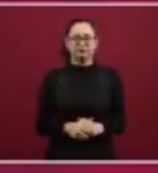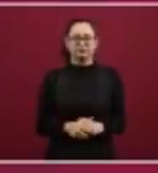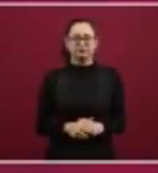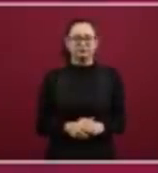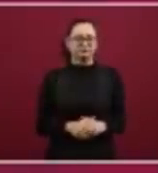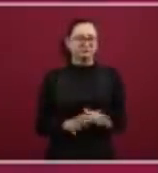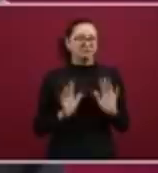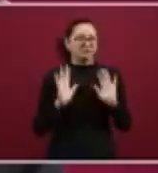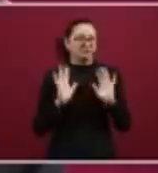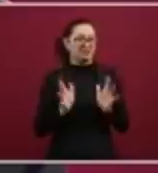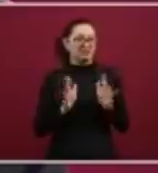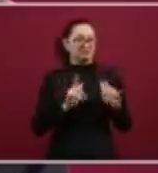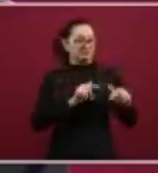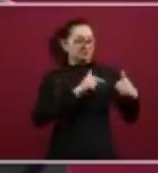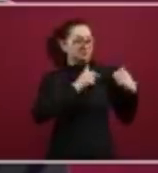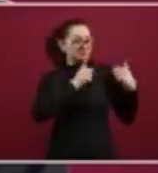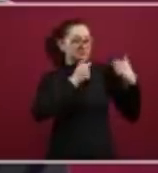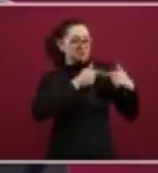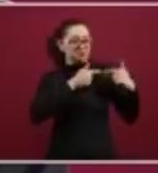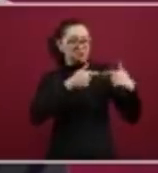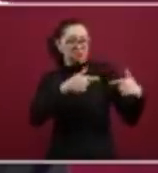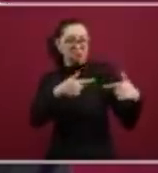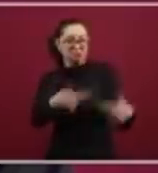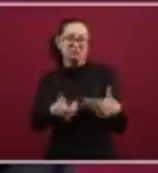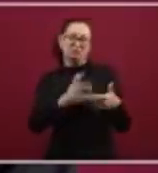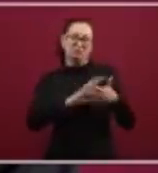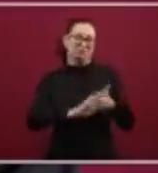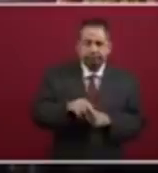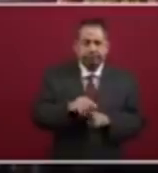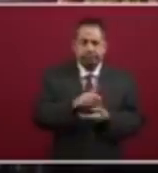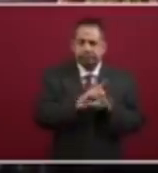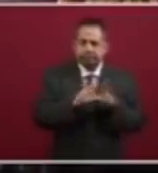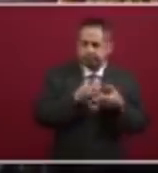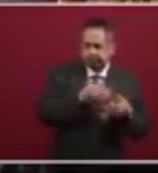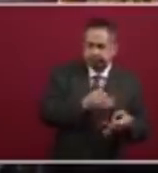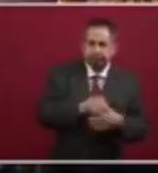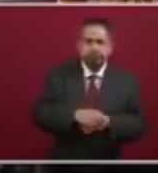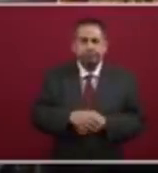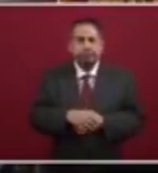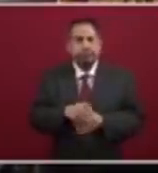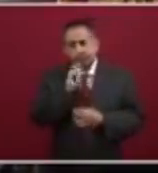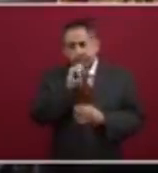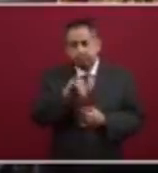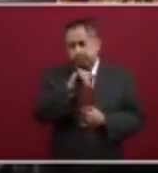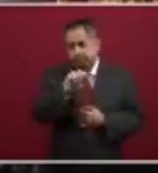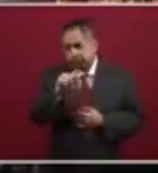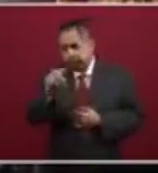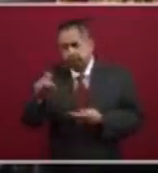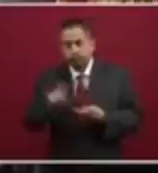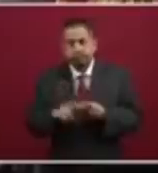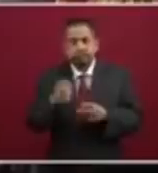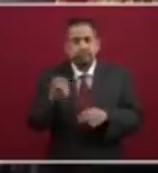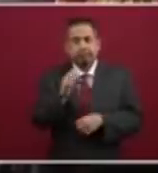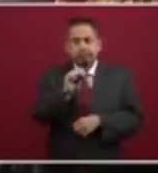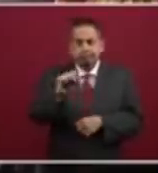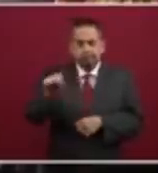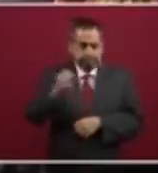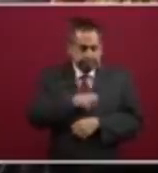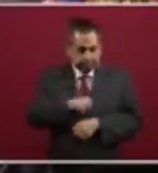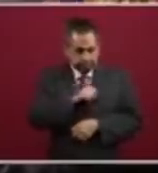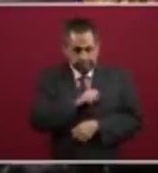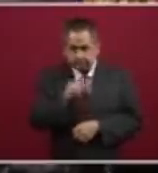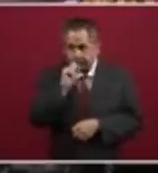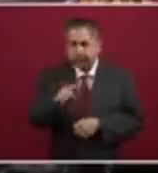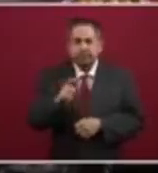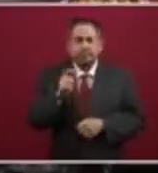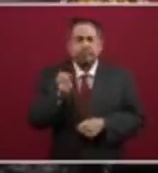de inseguridad y de violencia. El presidente anunció que en los próximos días se dará a